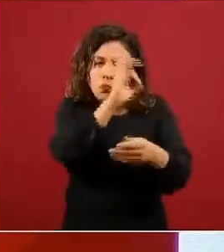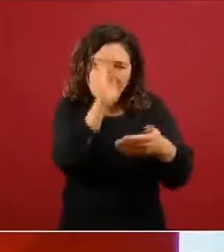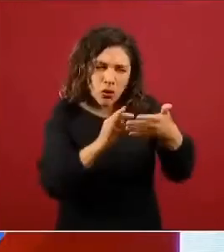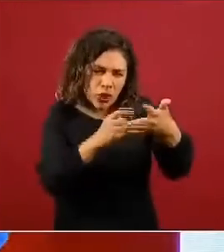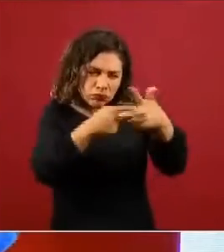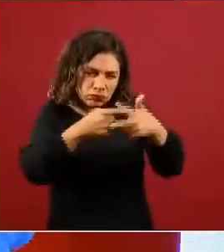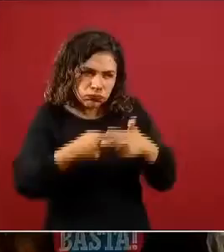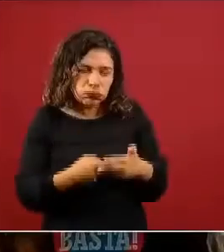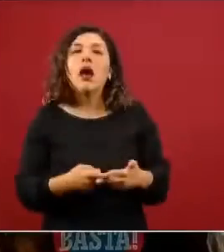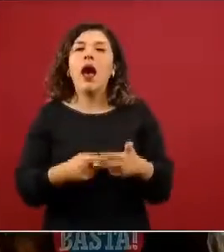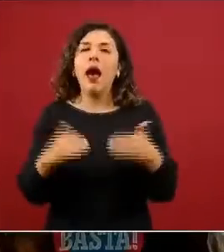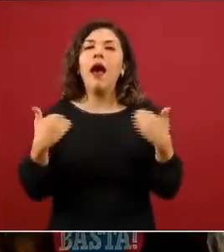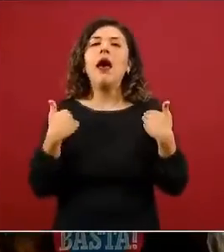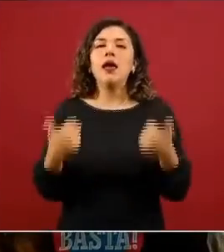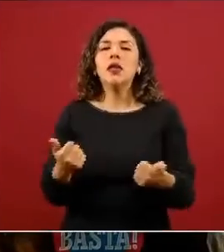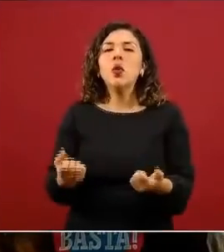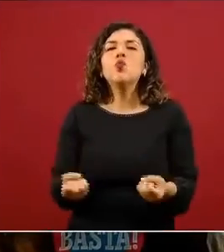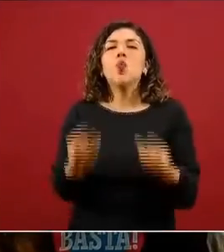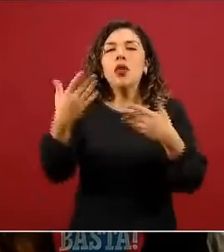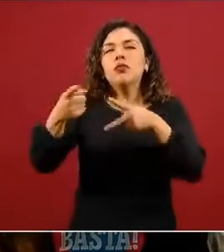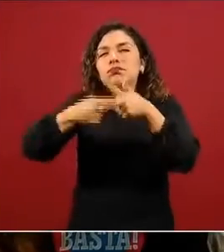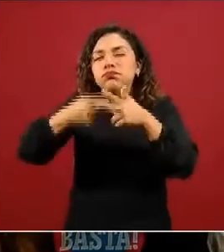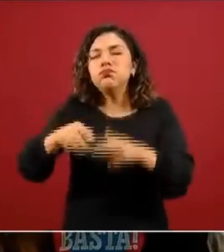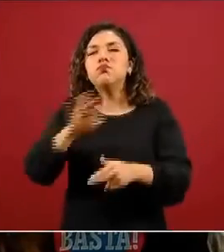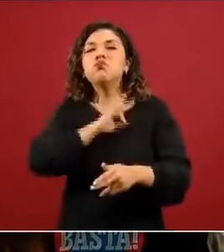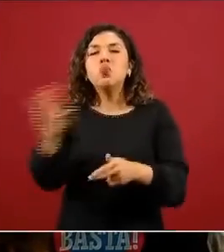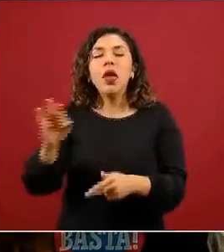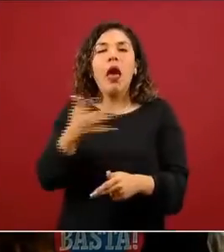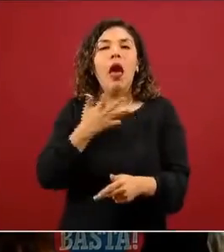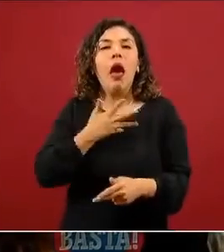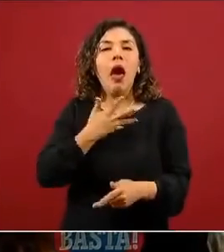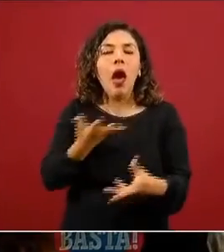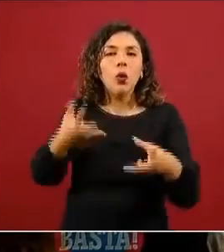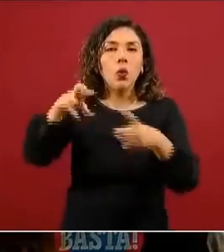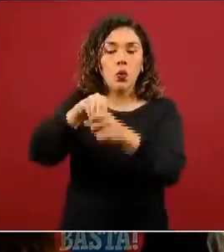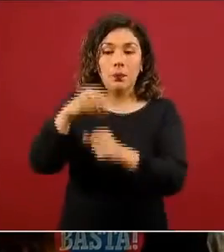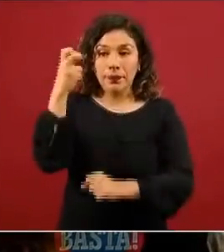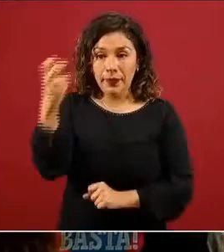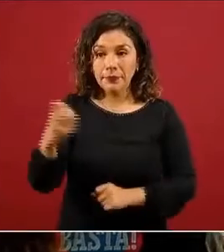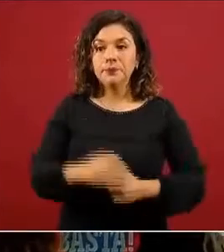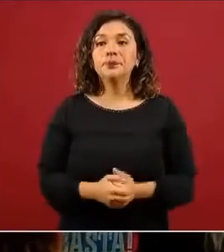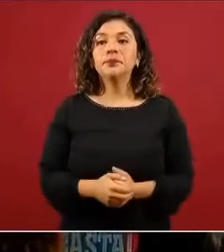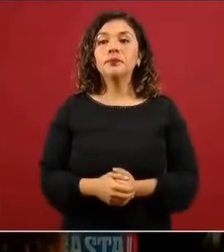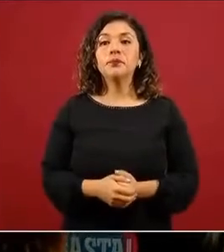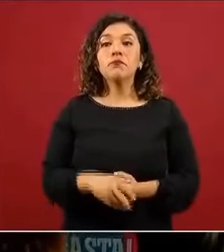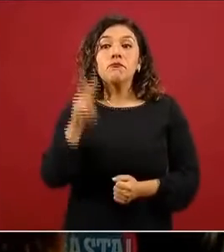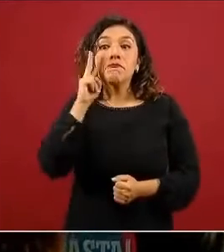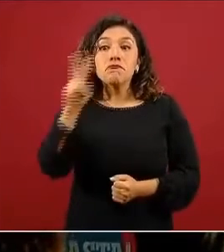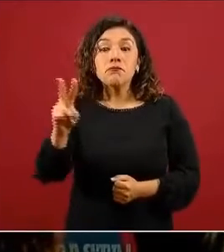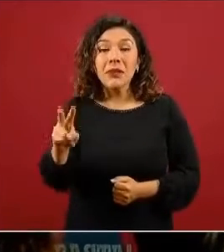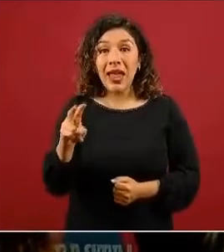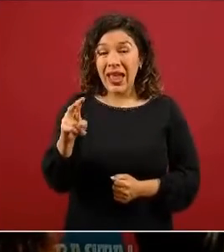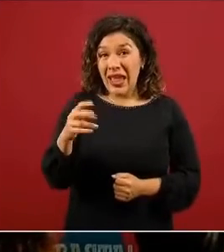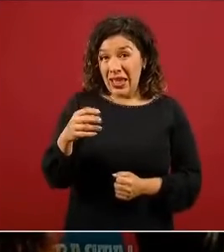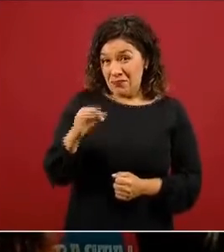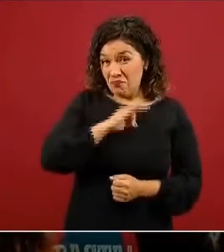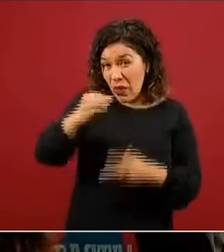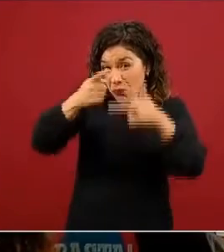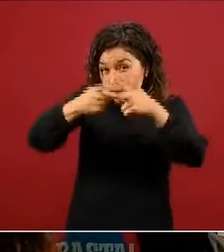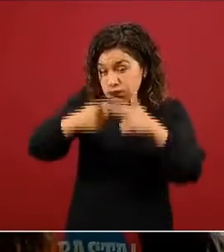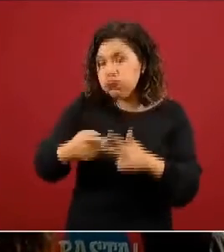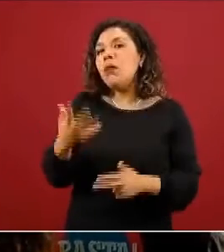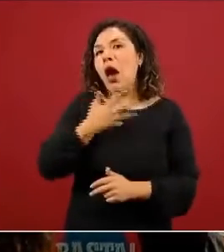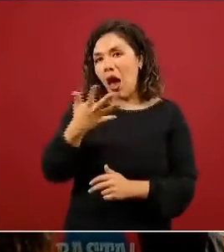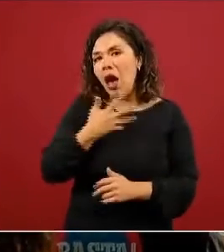al conjunto de los casos estimados. Pero vean aquí, en los casos estimados también